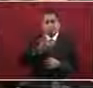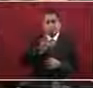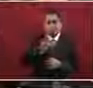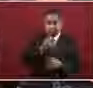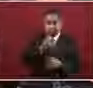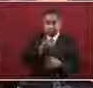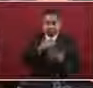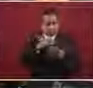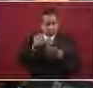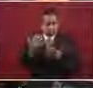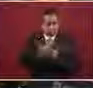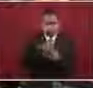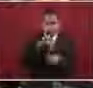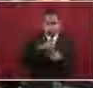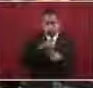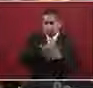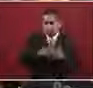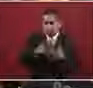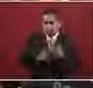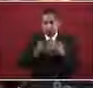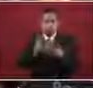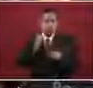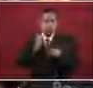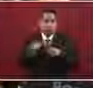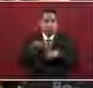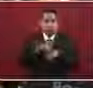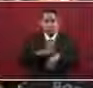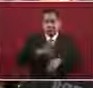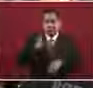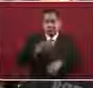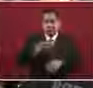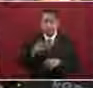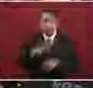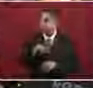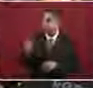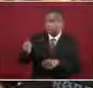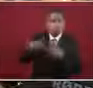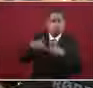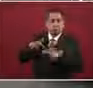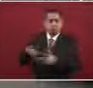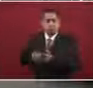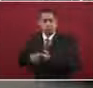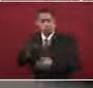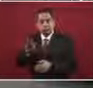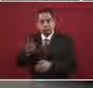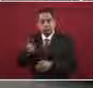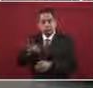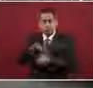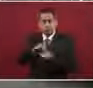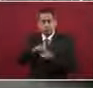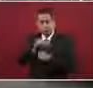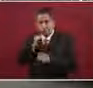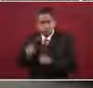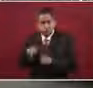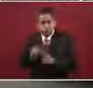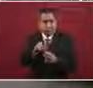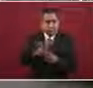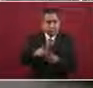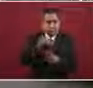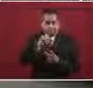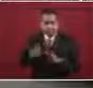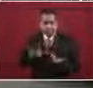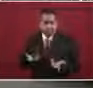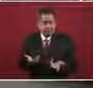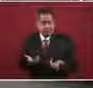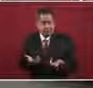se tenía un diputado y no había una representación para el 49% que había votado por una opción contraria.